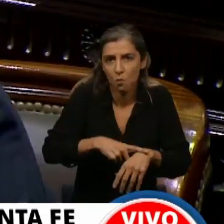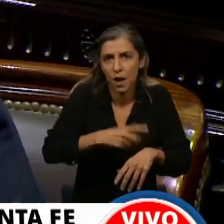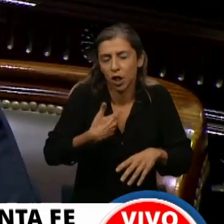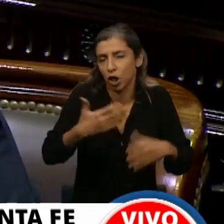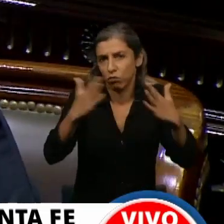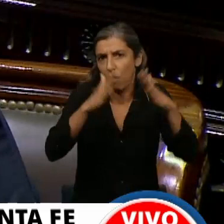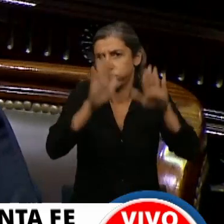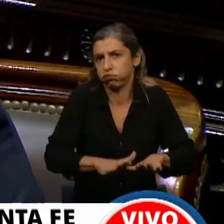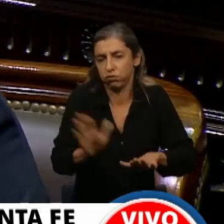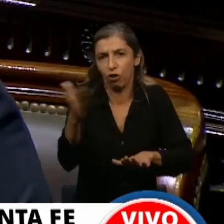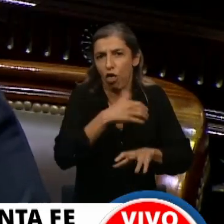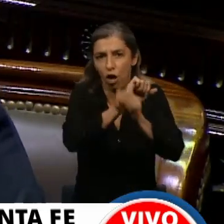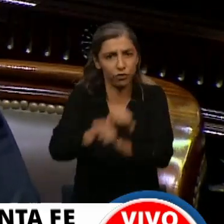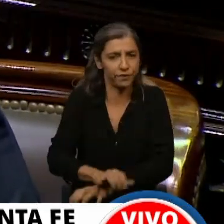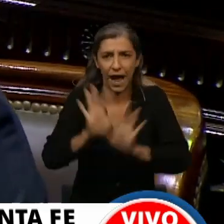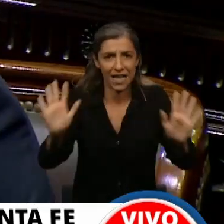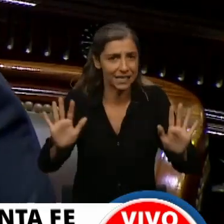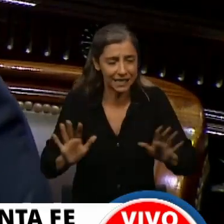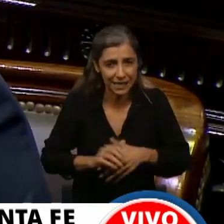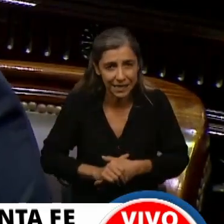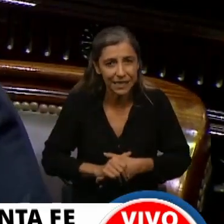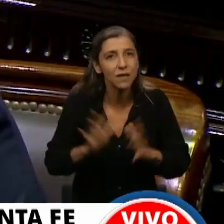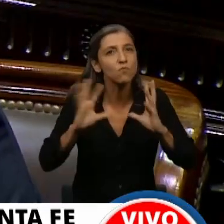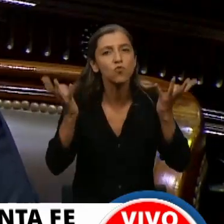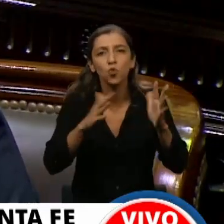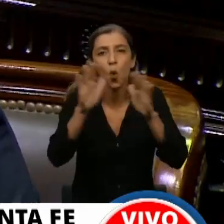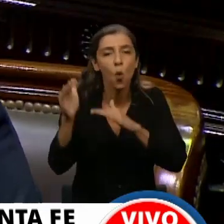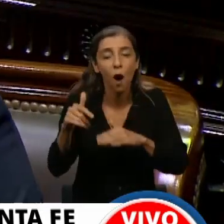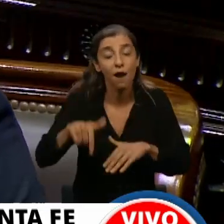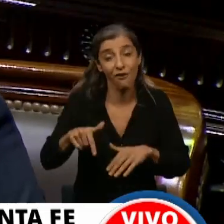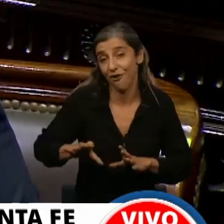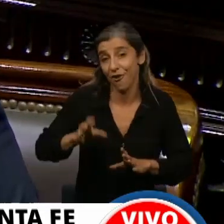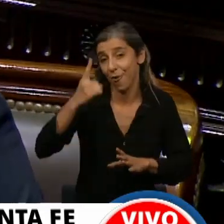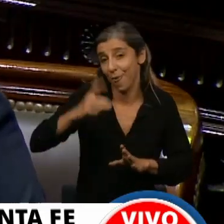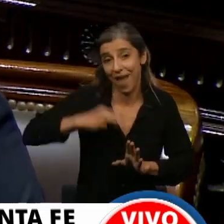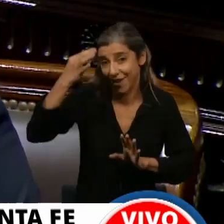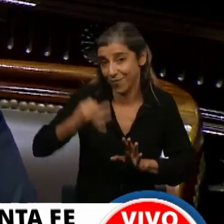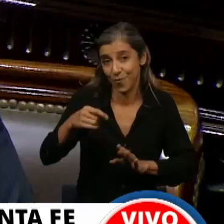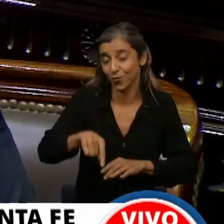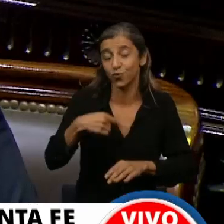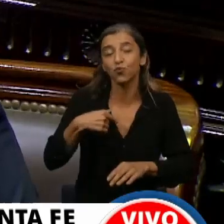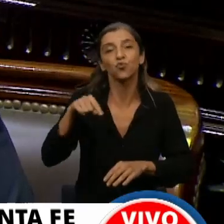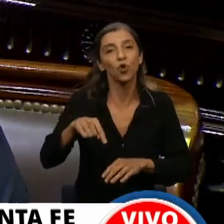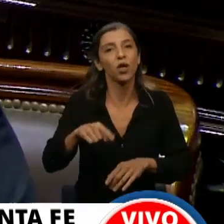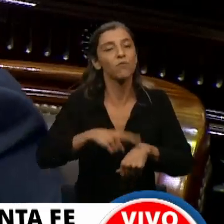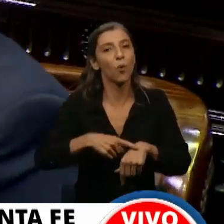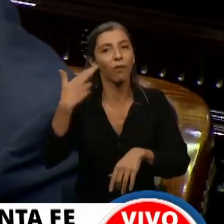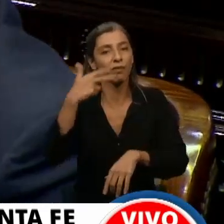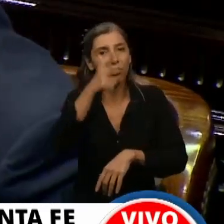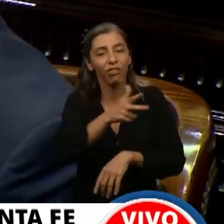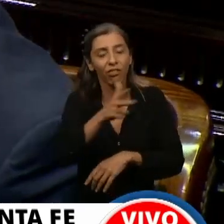total. Me quedo con esa imagen, que hoy se cumple un año, y con las palabras de Francisco cuando nos